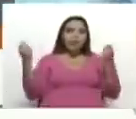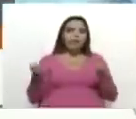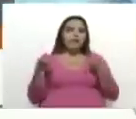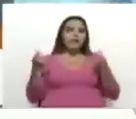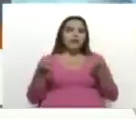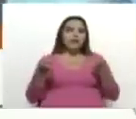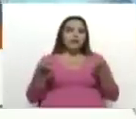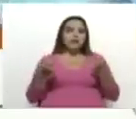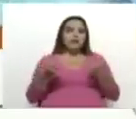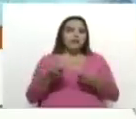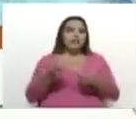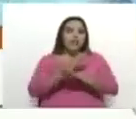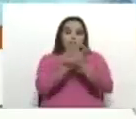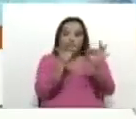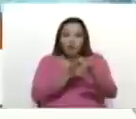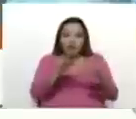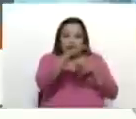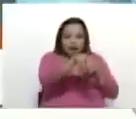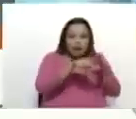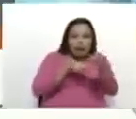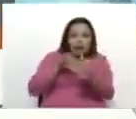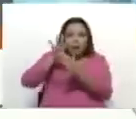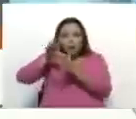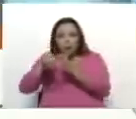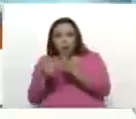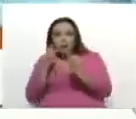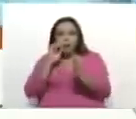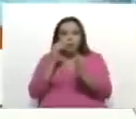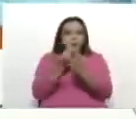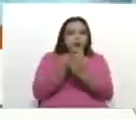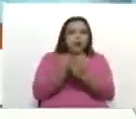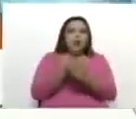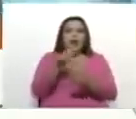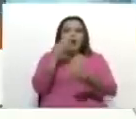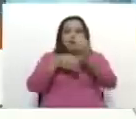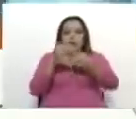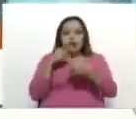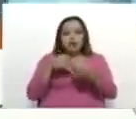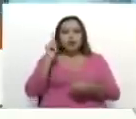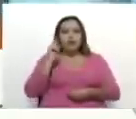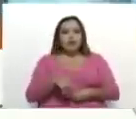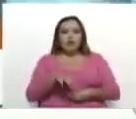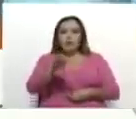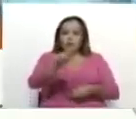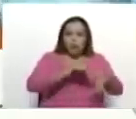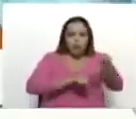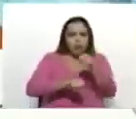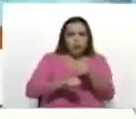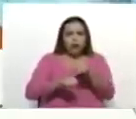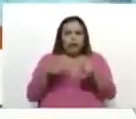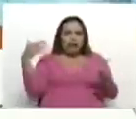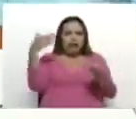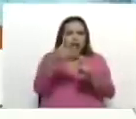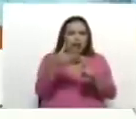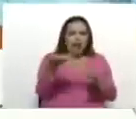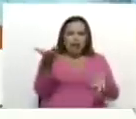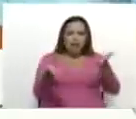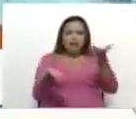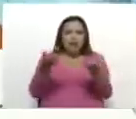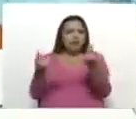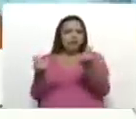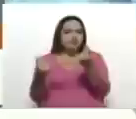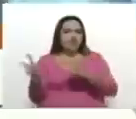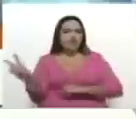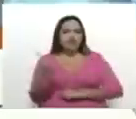ficticia la escasez de alimento de promover la desaparición y de actuar en contra de la estabilidad de la moneda